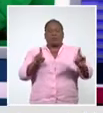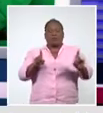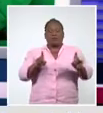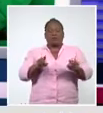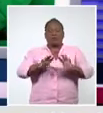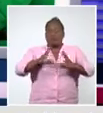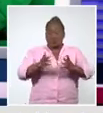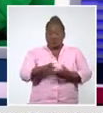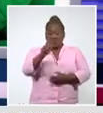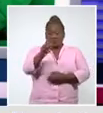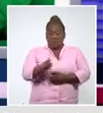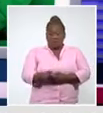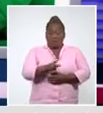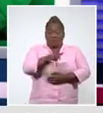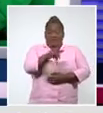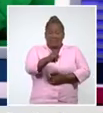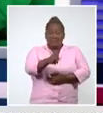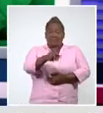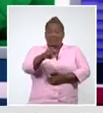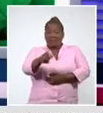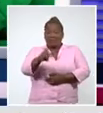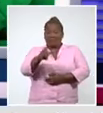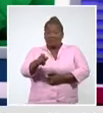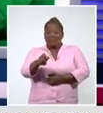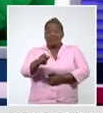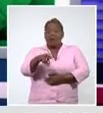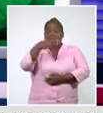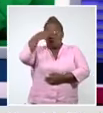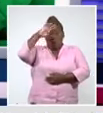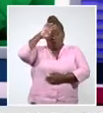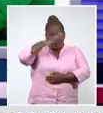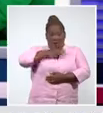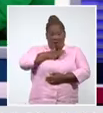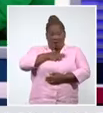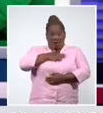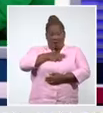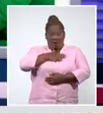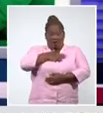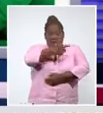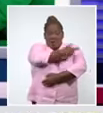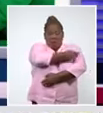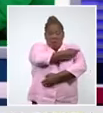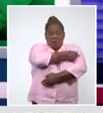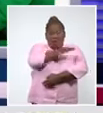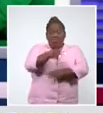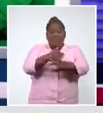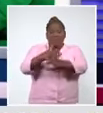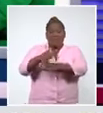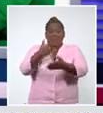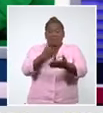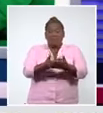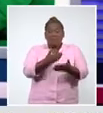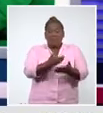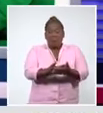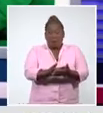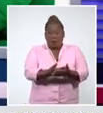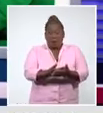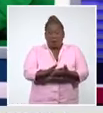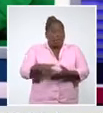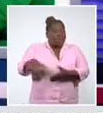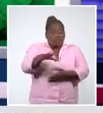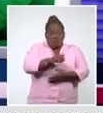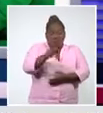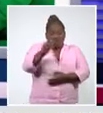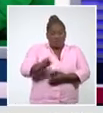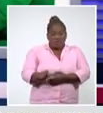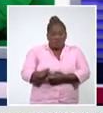le ha ido administrando las vacunas cubanas en los diferentes ensayos que se vienen haciendo y que, como también dices, culminan